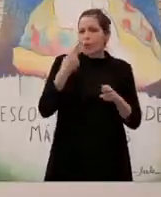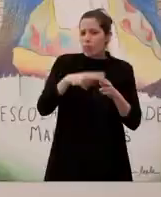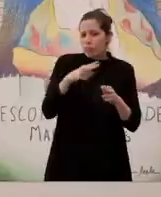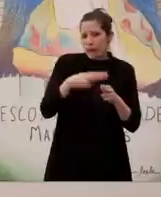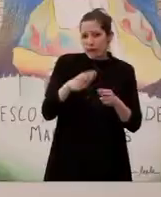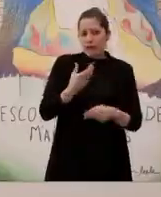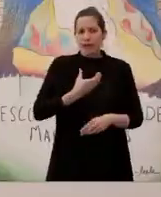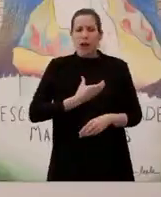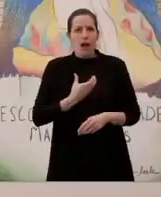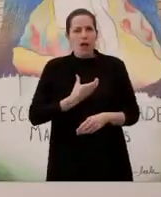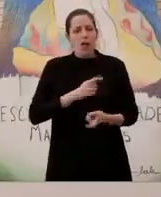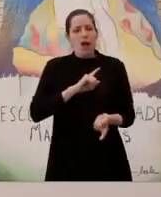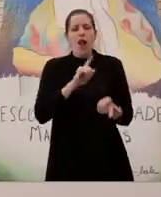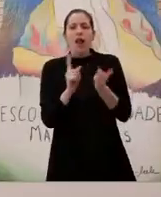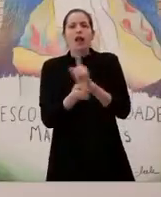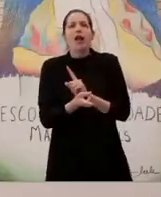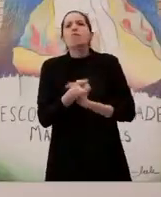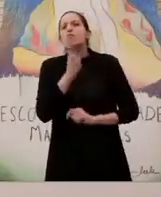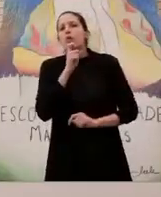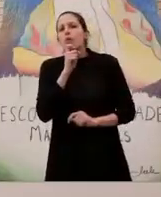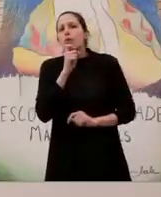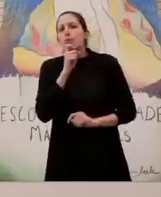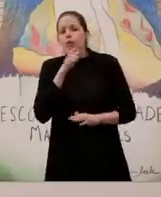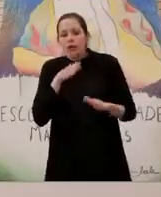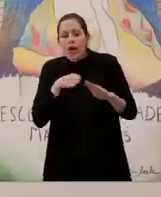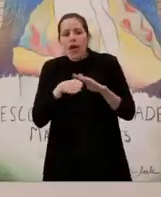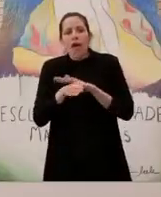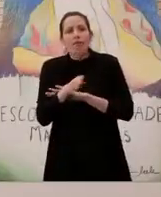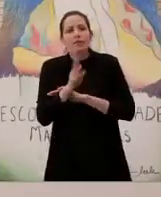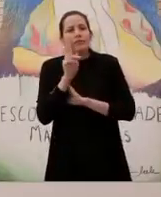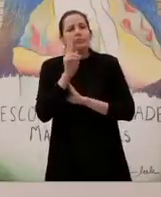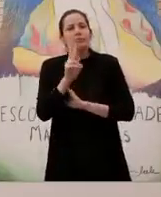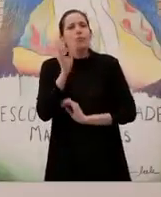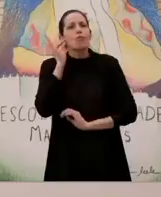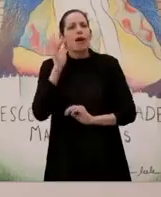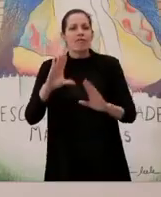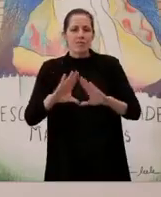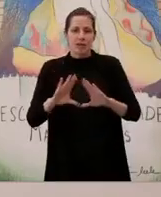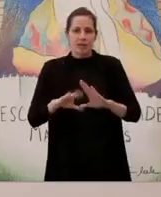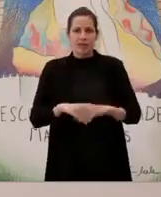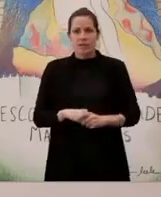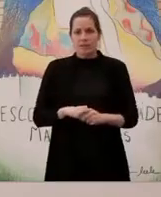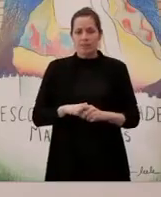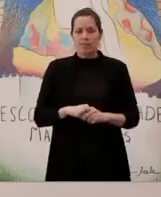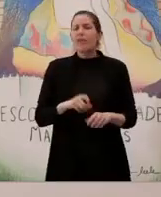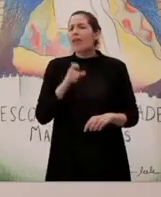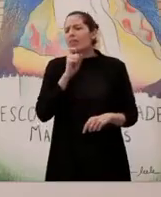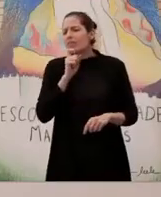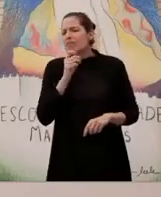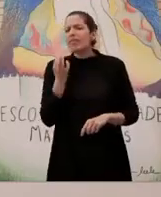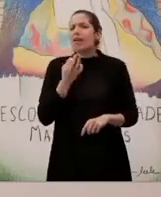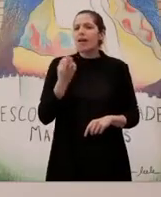si detrás de una cancillería hay una mujer feminista mudan muchísimo entonces claro o difícil era continuidad